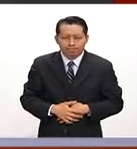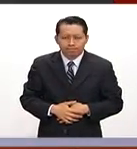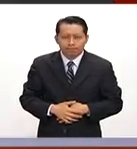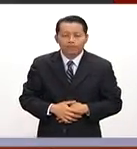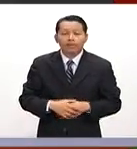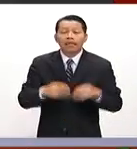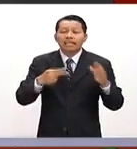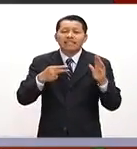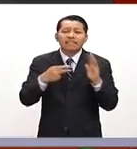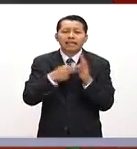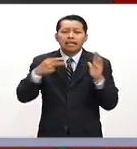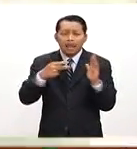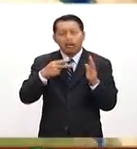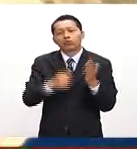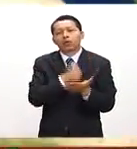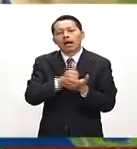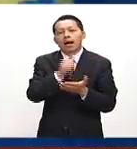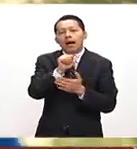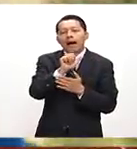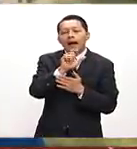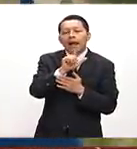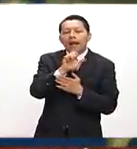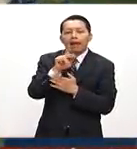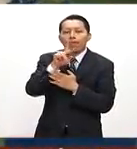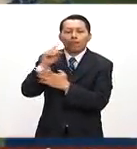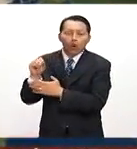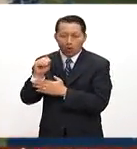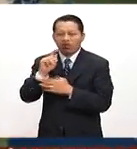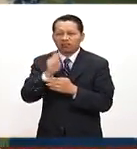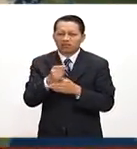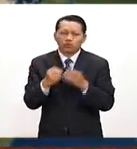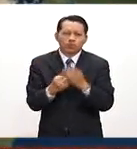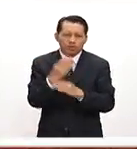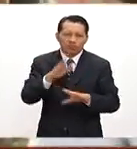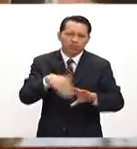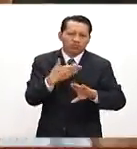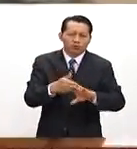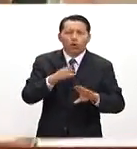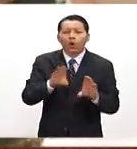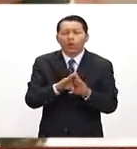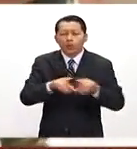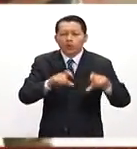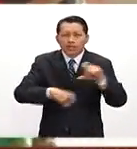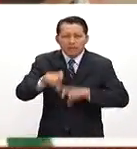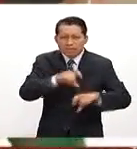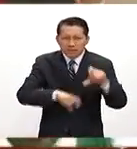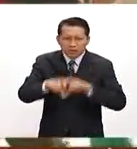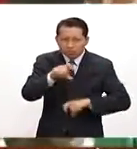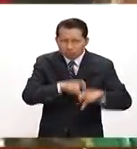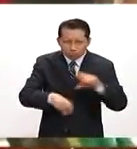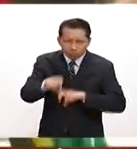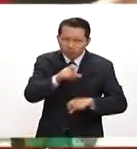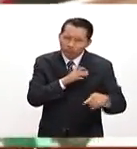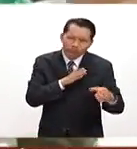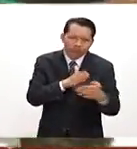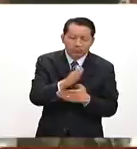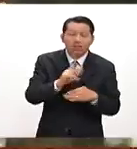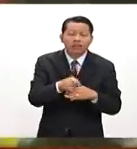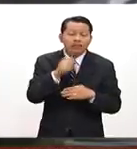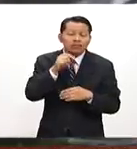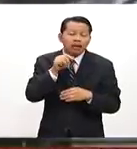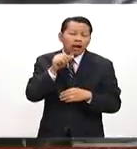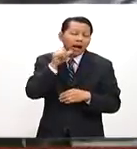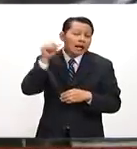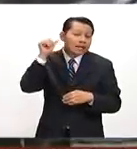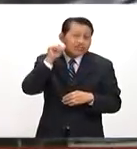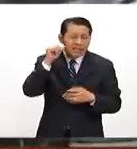En Siria, la ciudad de Alepo habría sido blanco de nuevos ataques químicos. De acuerdo con organismos civiles, ayer las